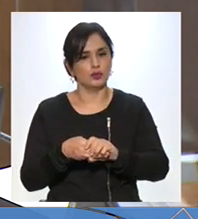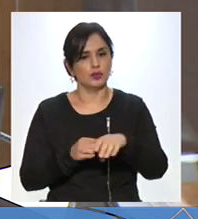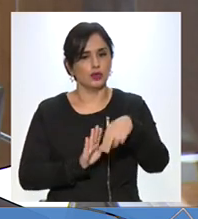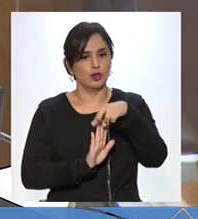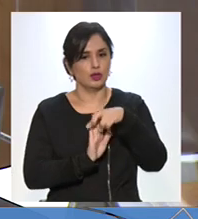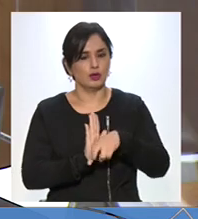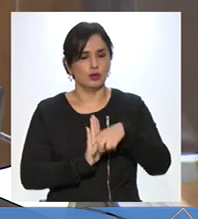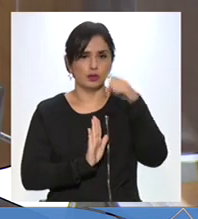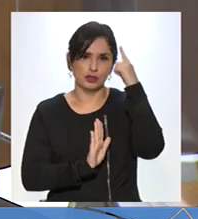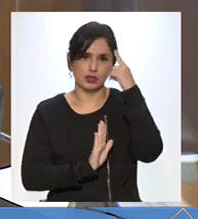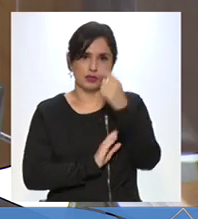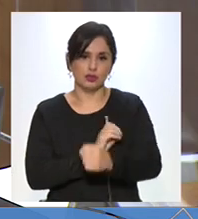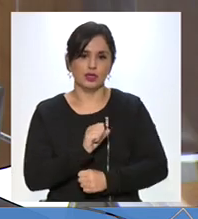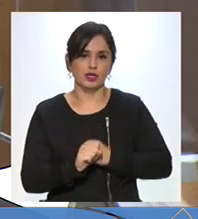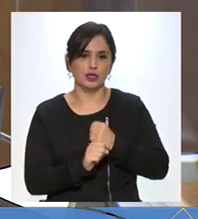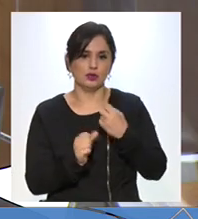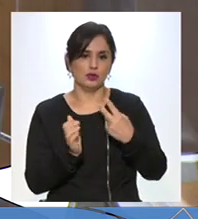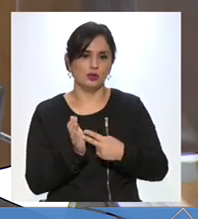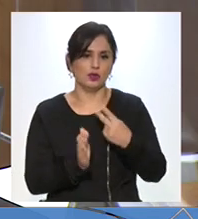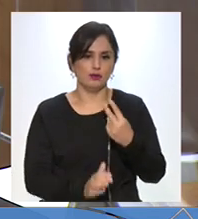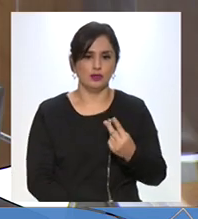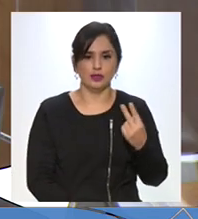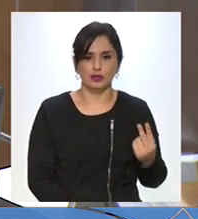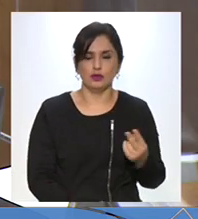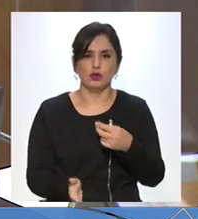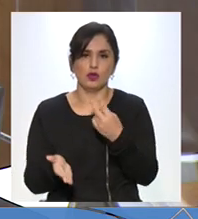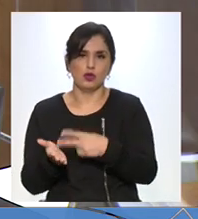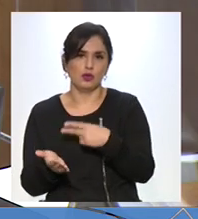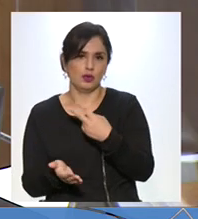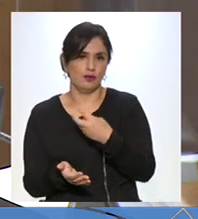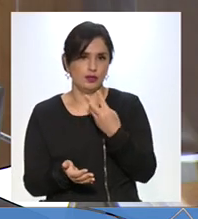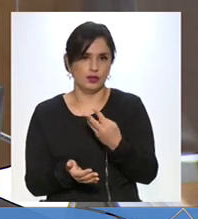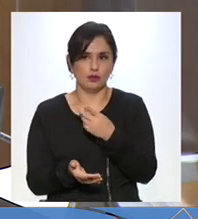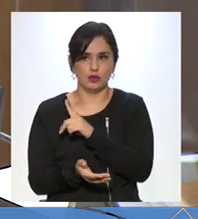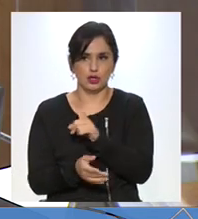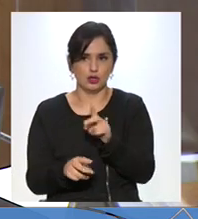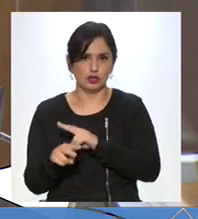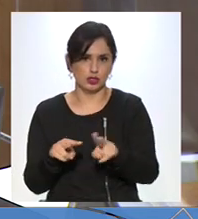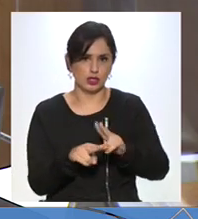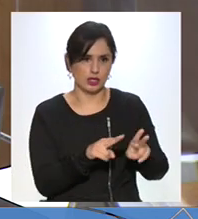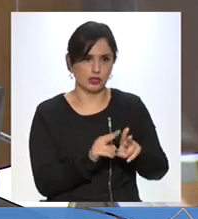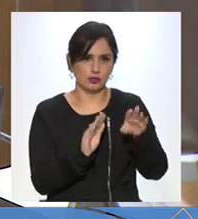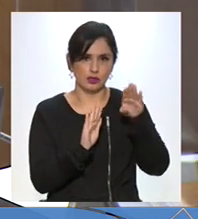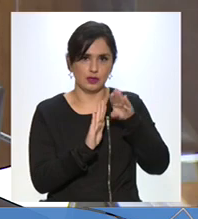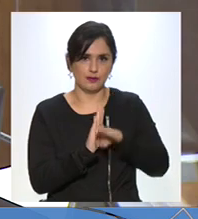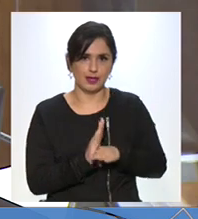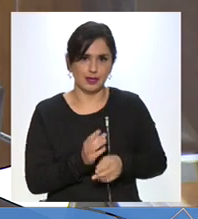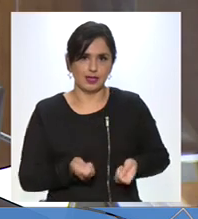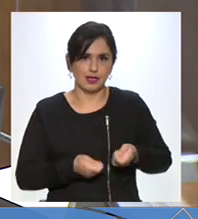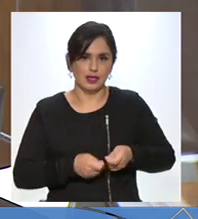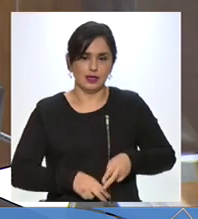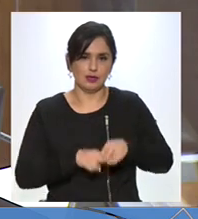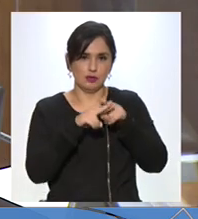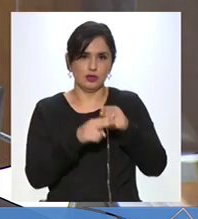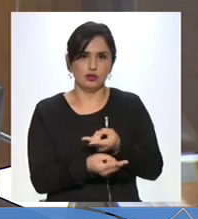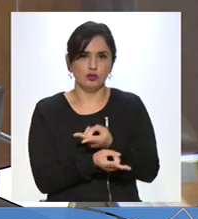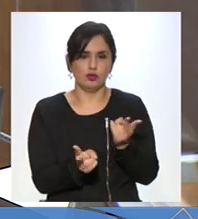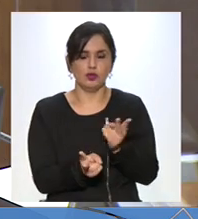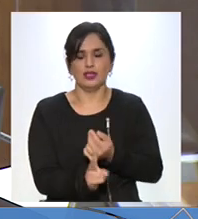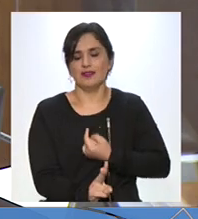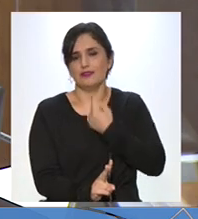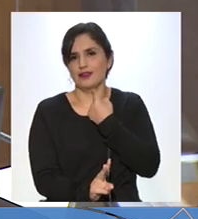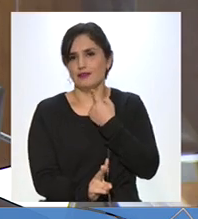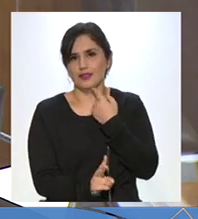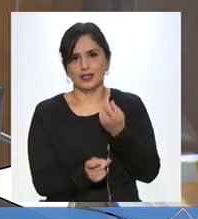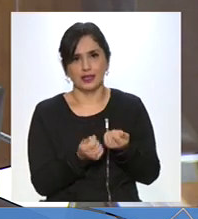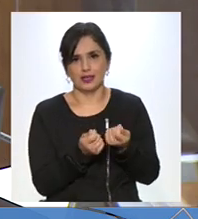el 2022-2023, si no se realizan porque se aprieta y baja la inversión pública, va a tener un efecto devastador en